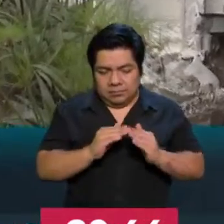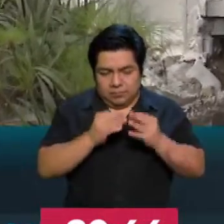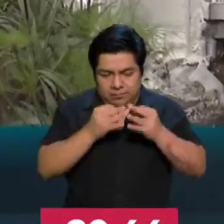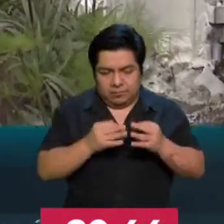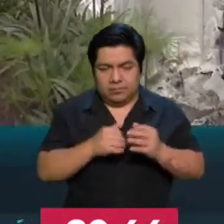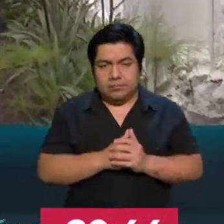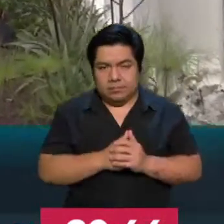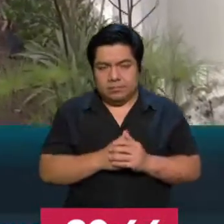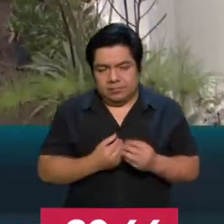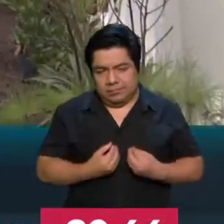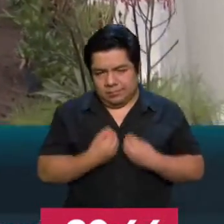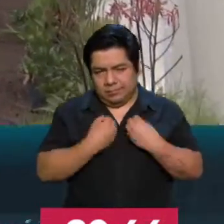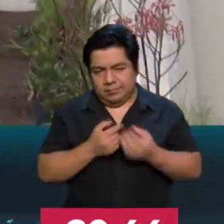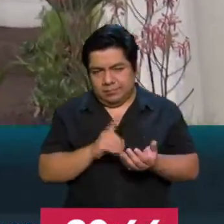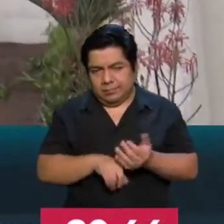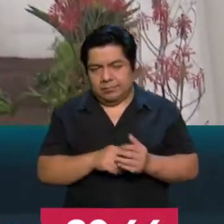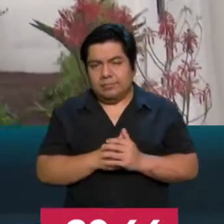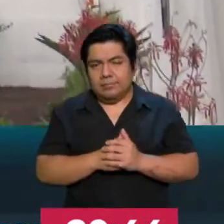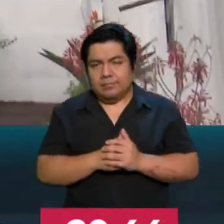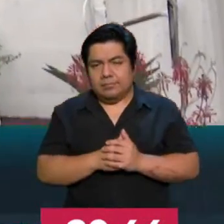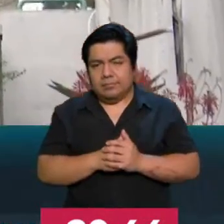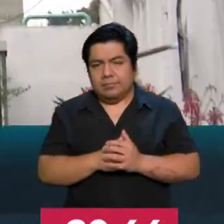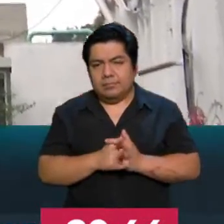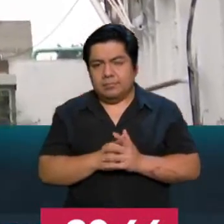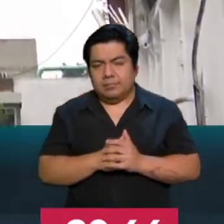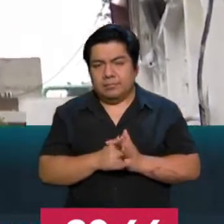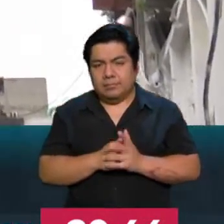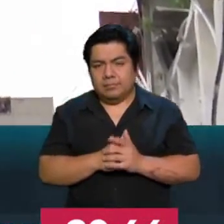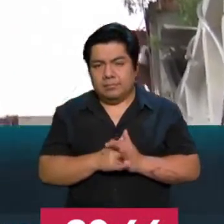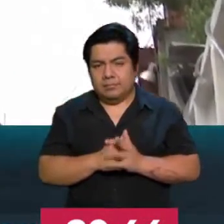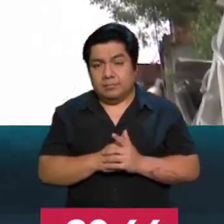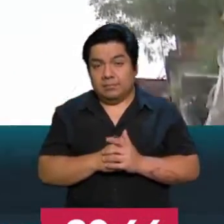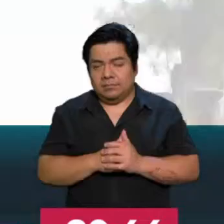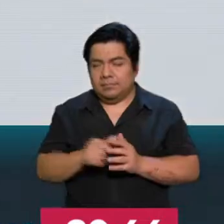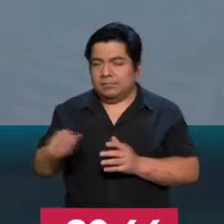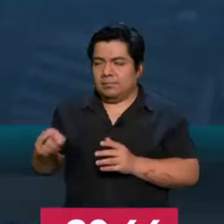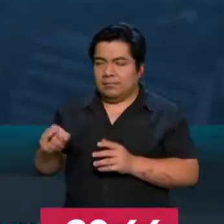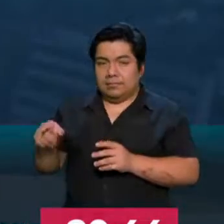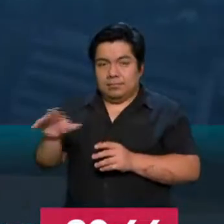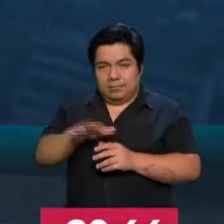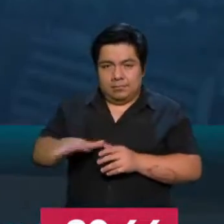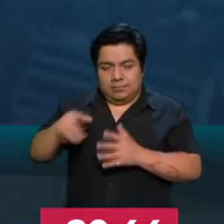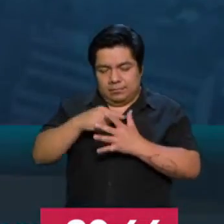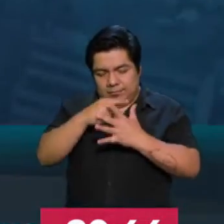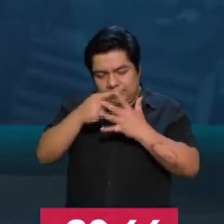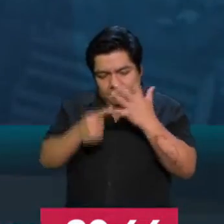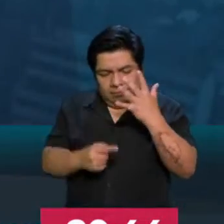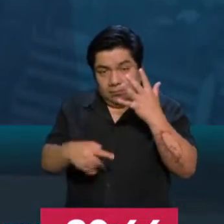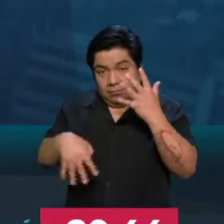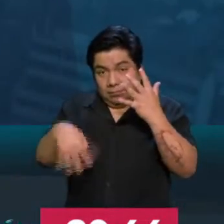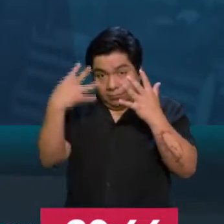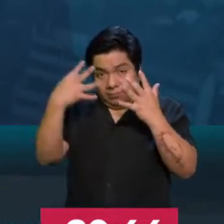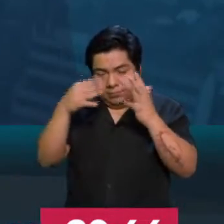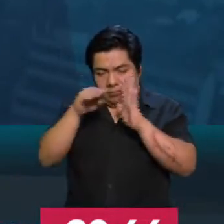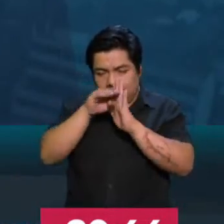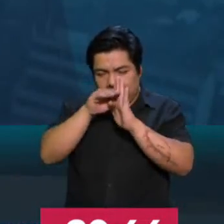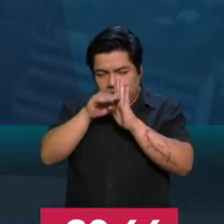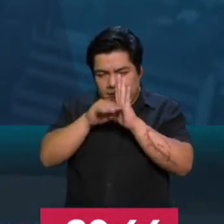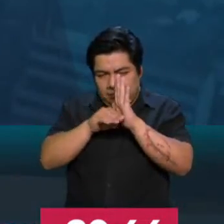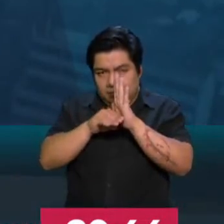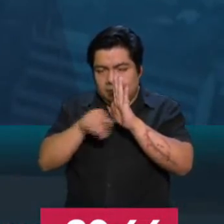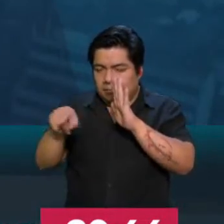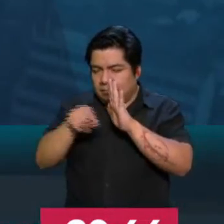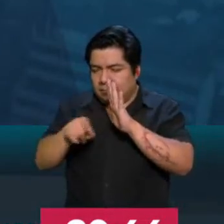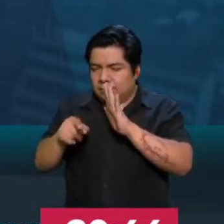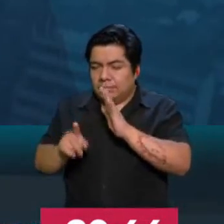habitarla de manera incluyente. Y que precisamente parece que estas 14 acciones van por ese lado, resolver